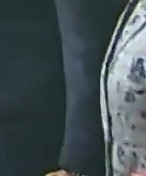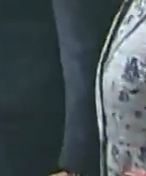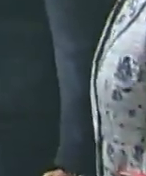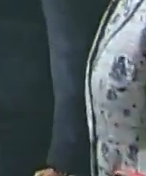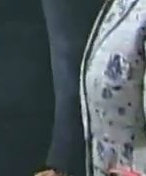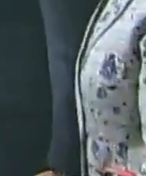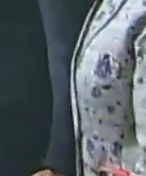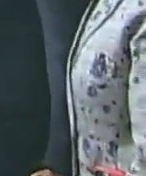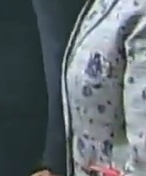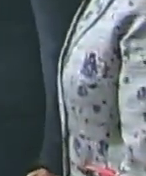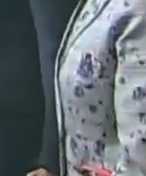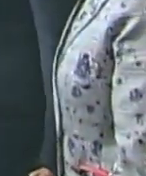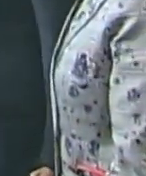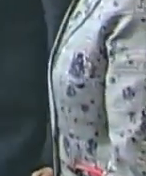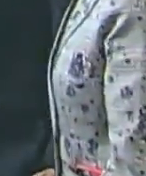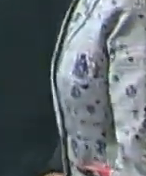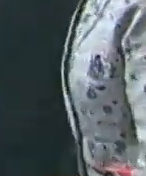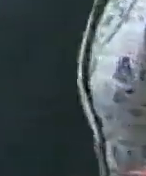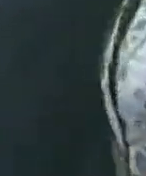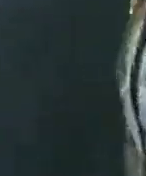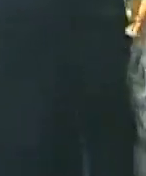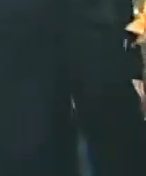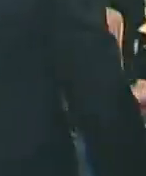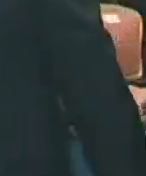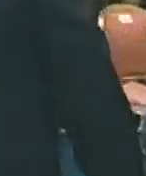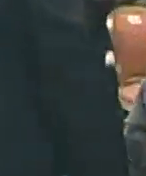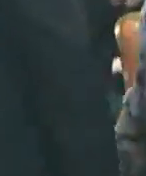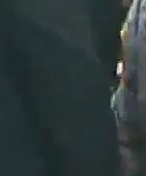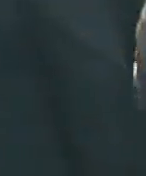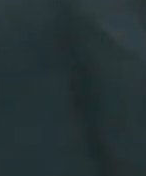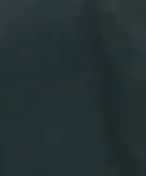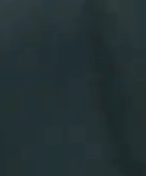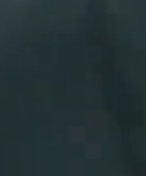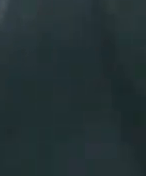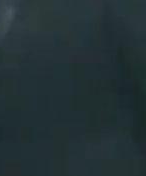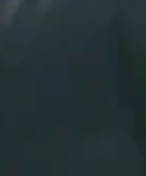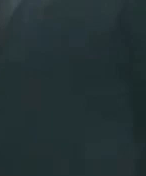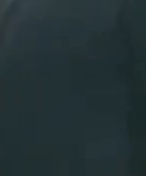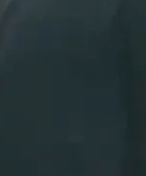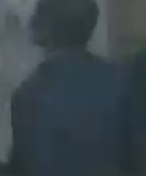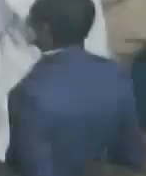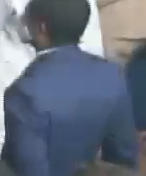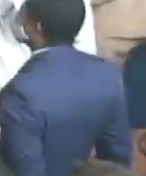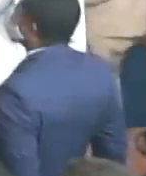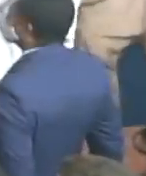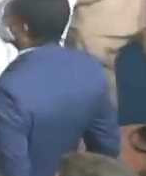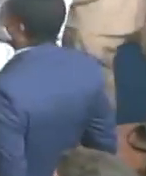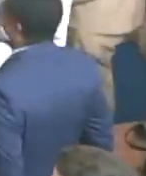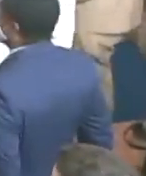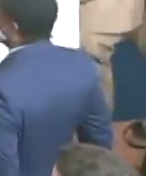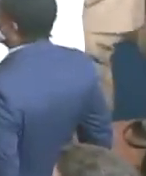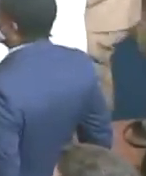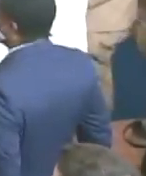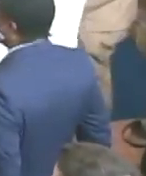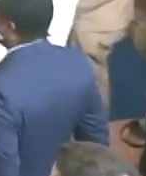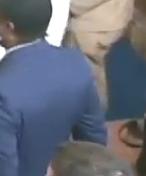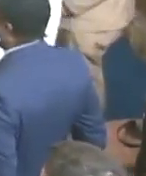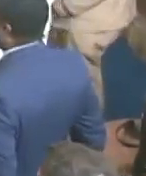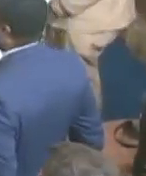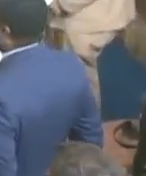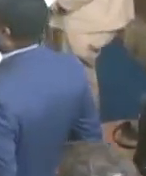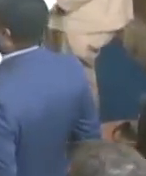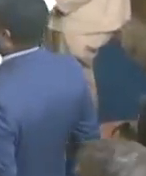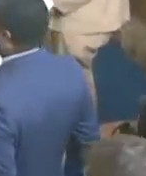industria petrolera. Es un encuentro que además el presidente, donde el presidente saluda a los